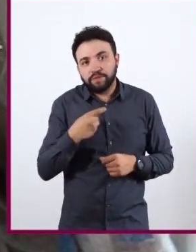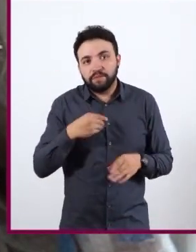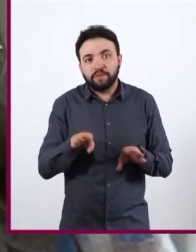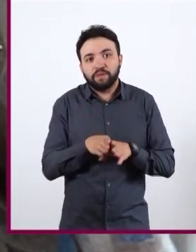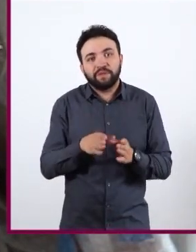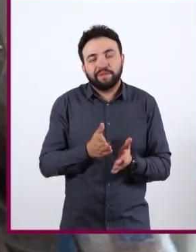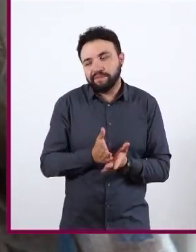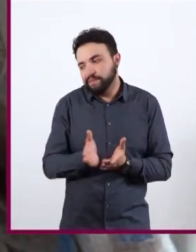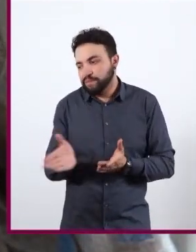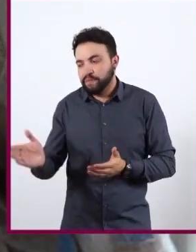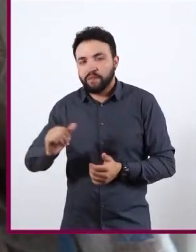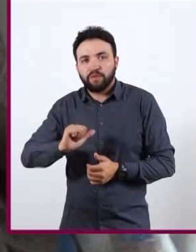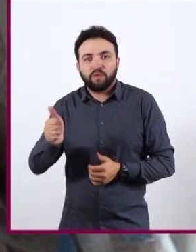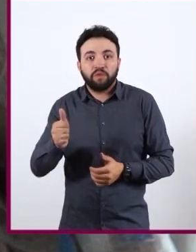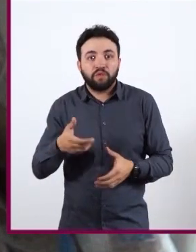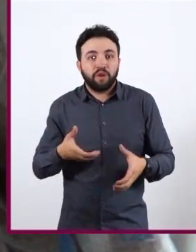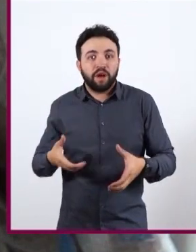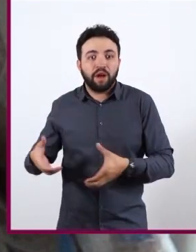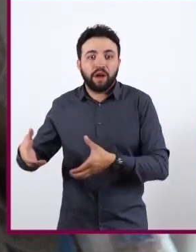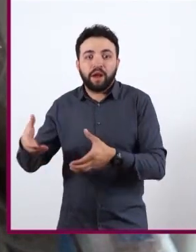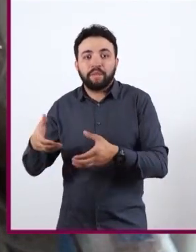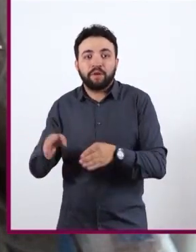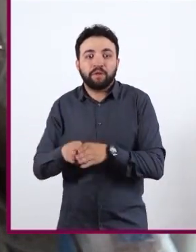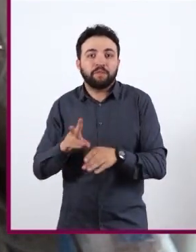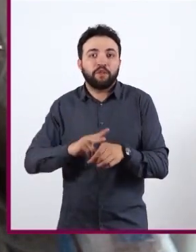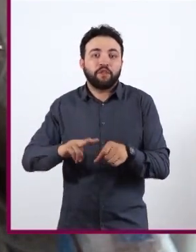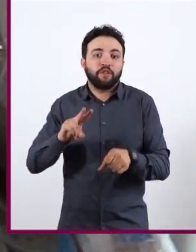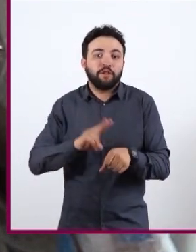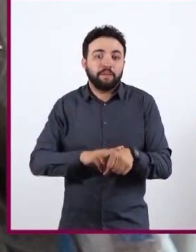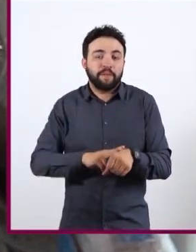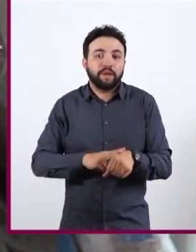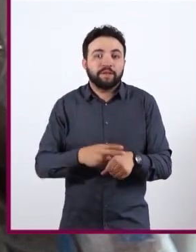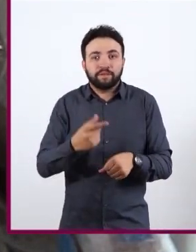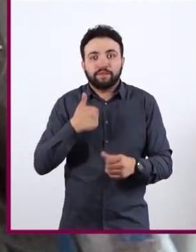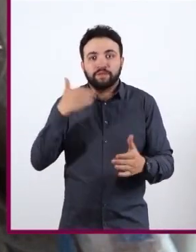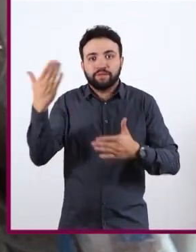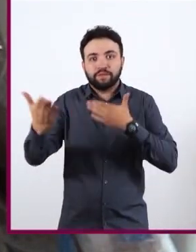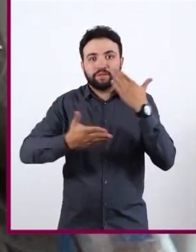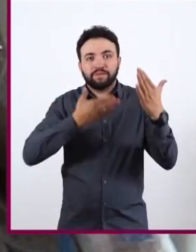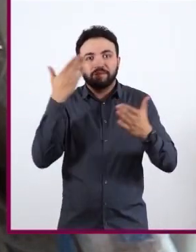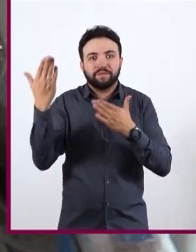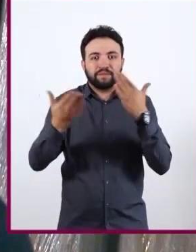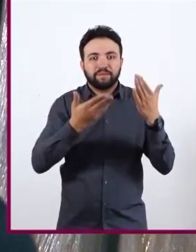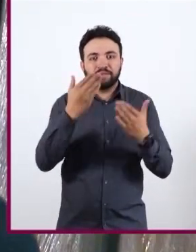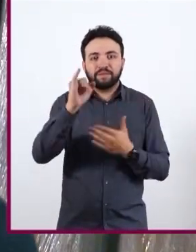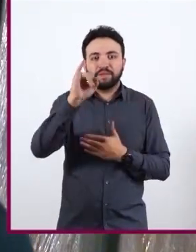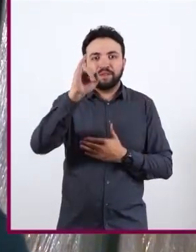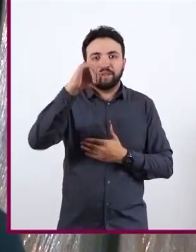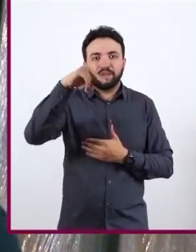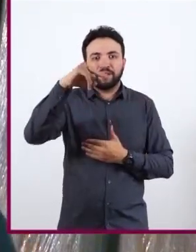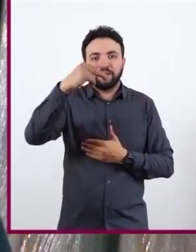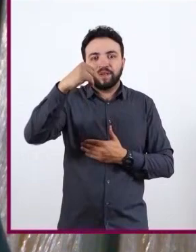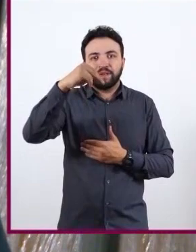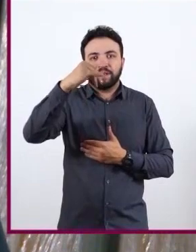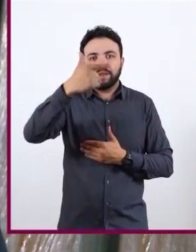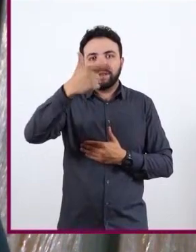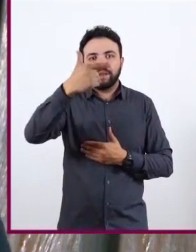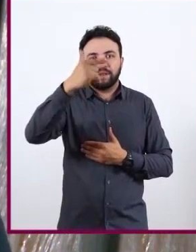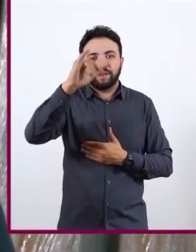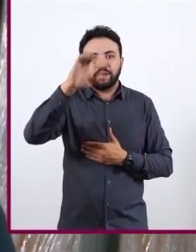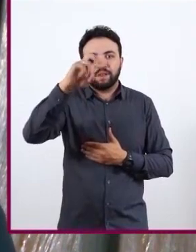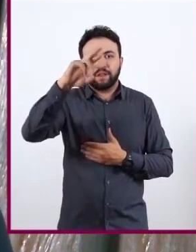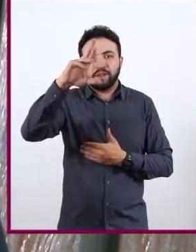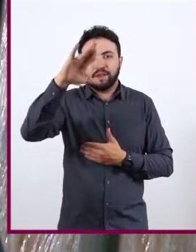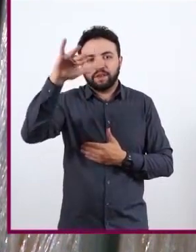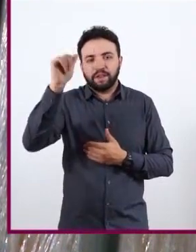camino normal, ¿no? Entonces estudié ingeniería. Al final parece en